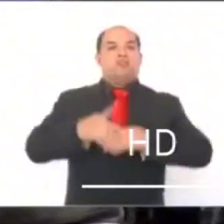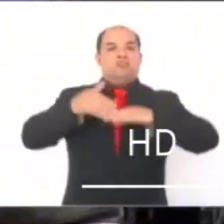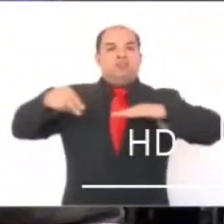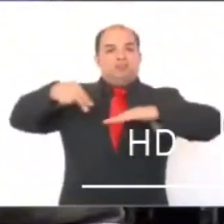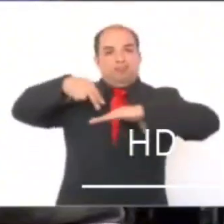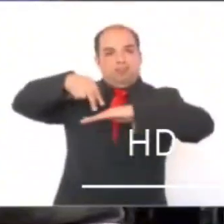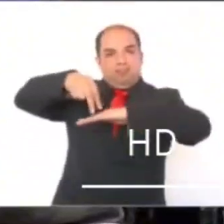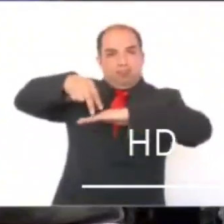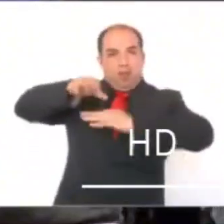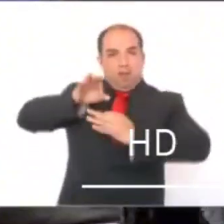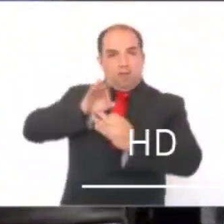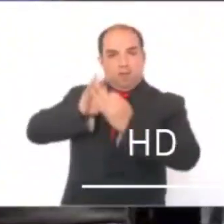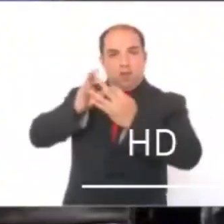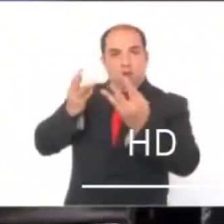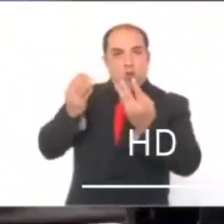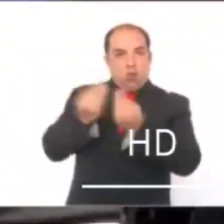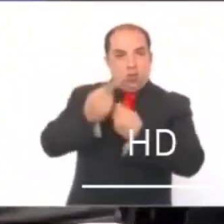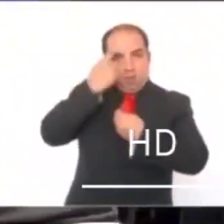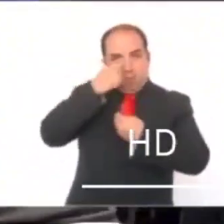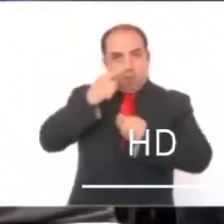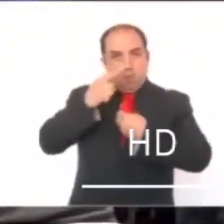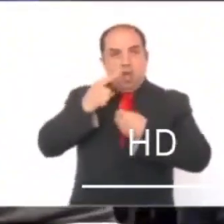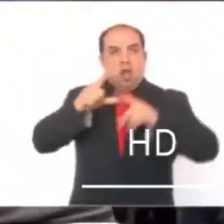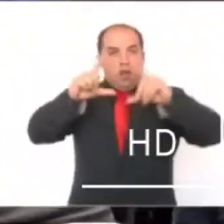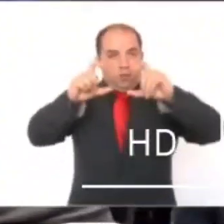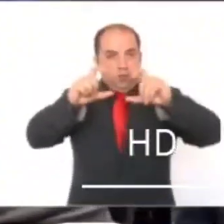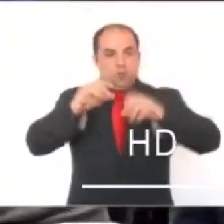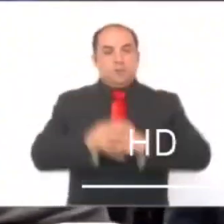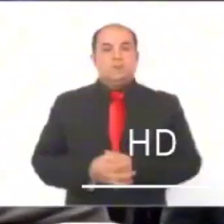se conjunten para la toma de dicha gráfica, por favor.